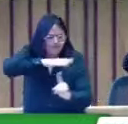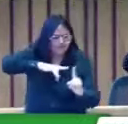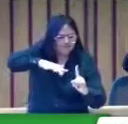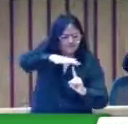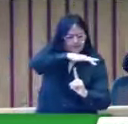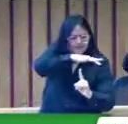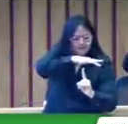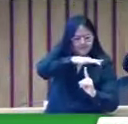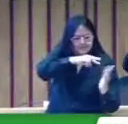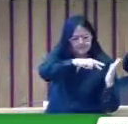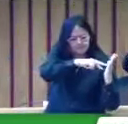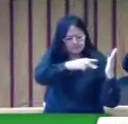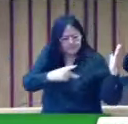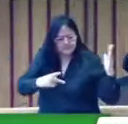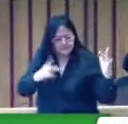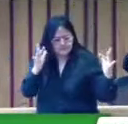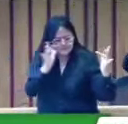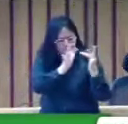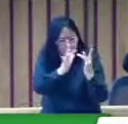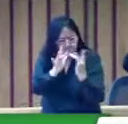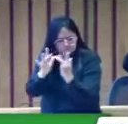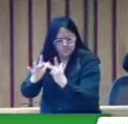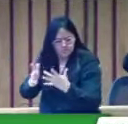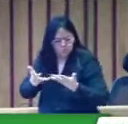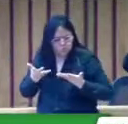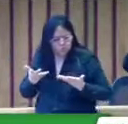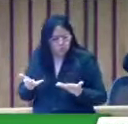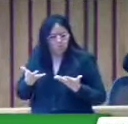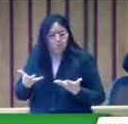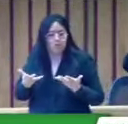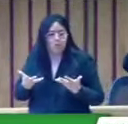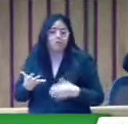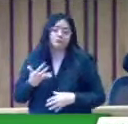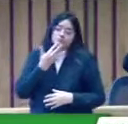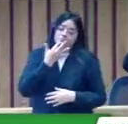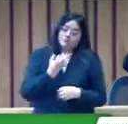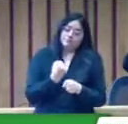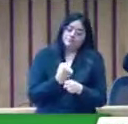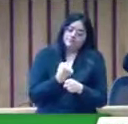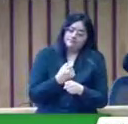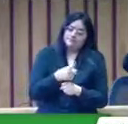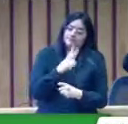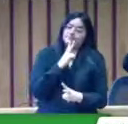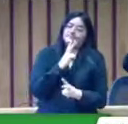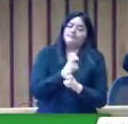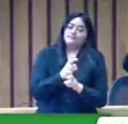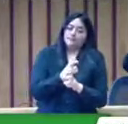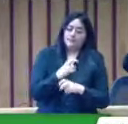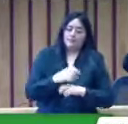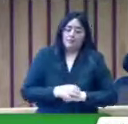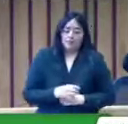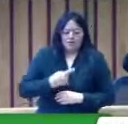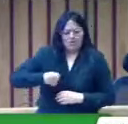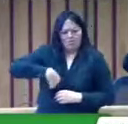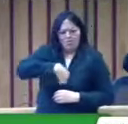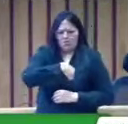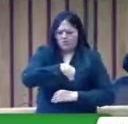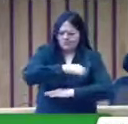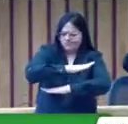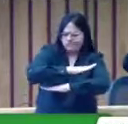ambiental, técnico. Y por ello, con toda dedicación a ese